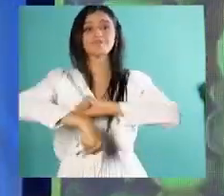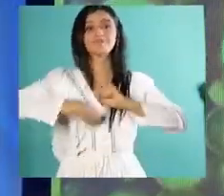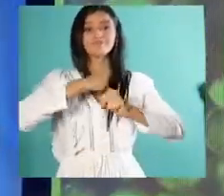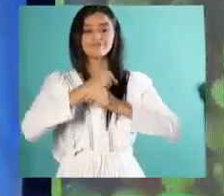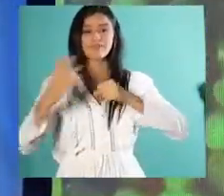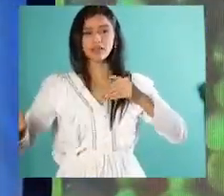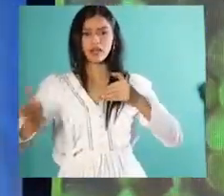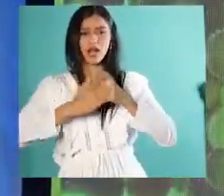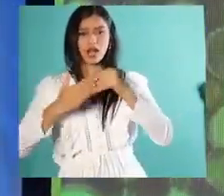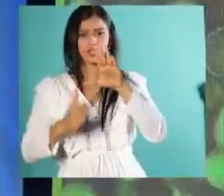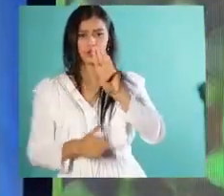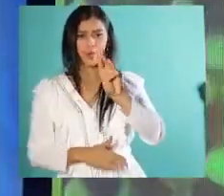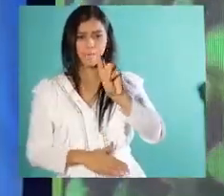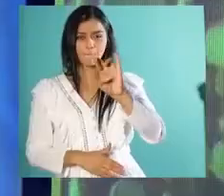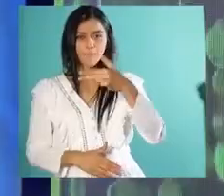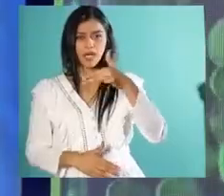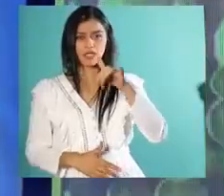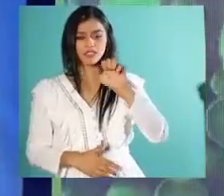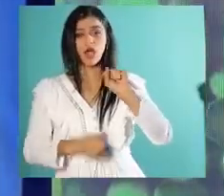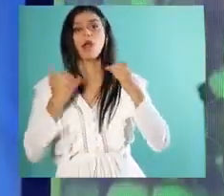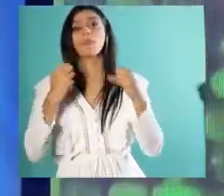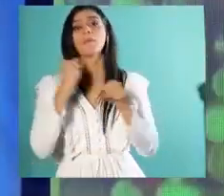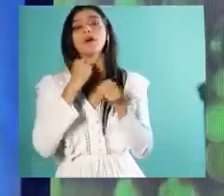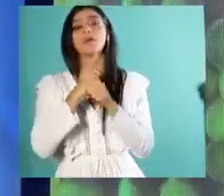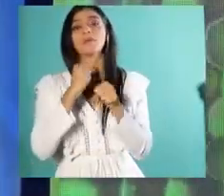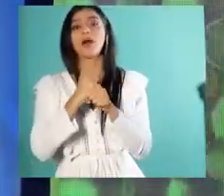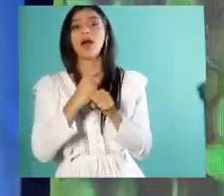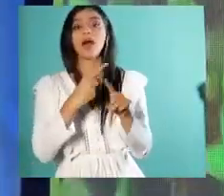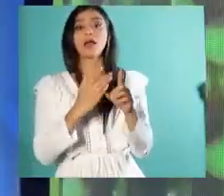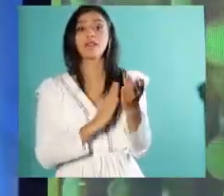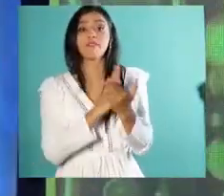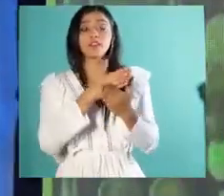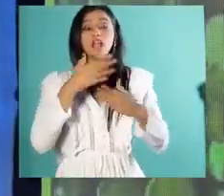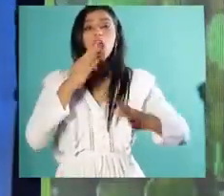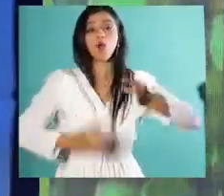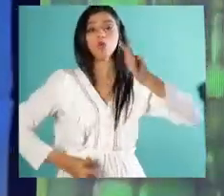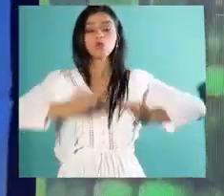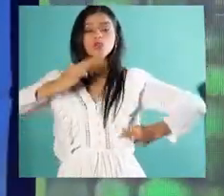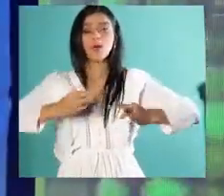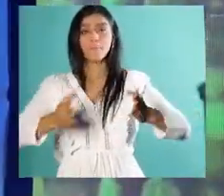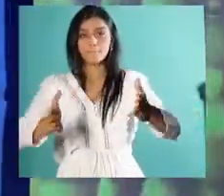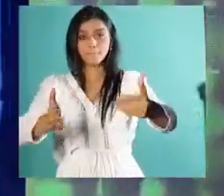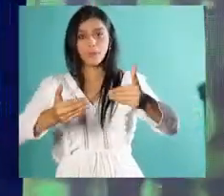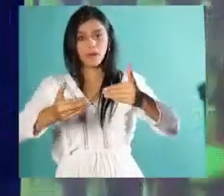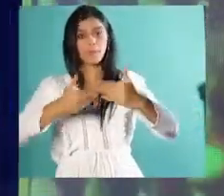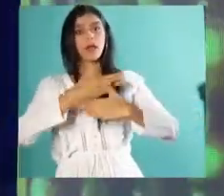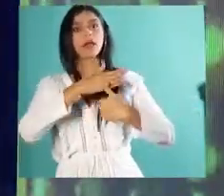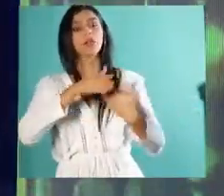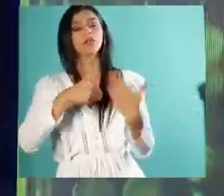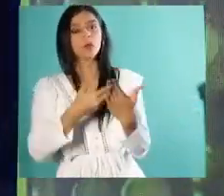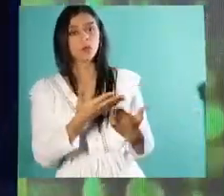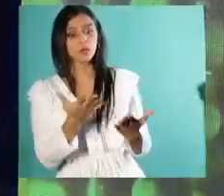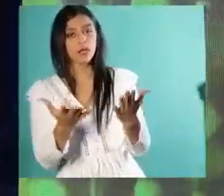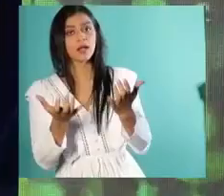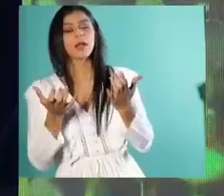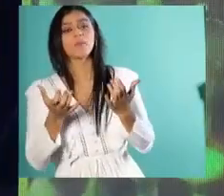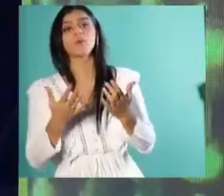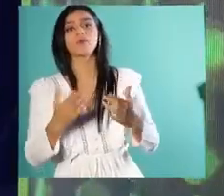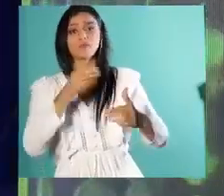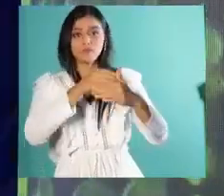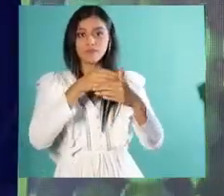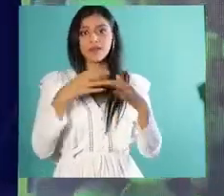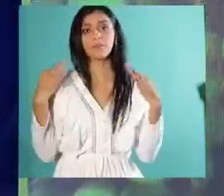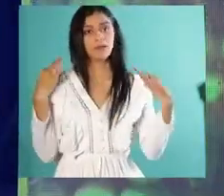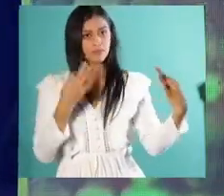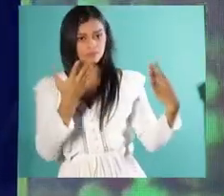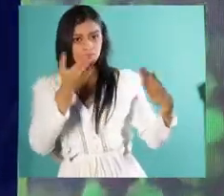bicentenario cerrando brechas. Vamos a trabajar, pero desde la justicia, para dejar el Panamá que todos queremos. Los invitamos a